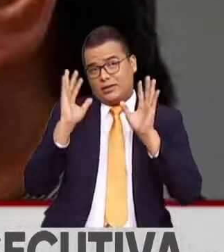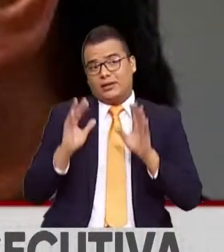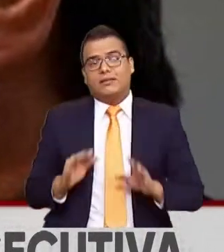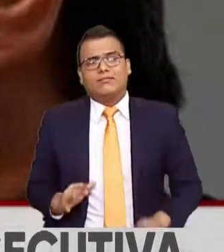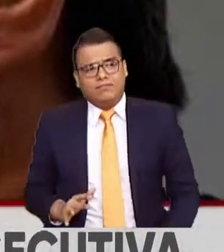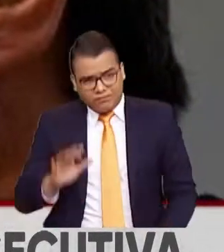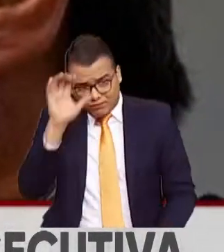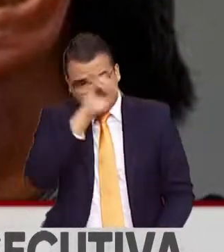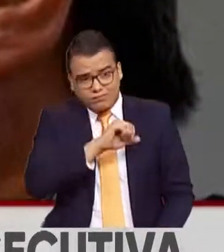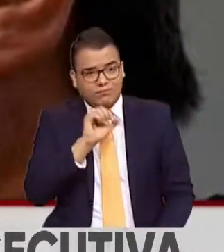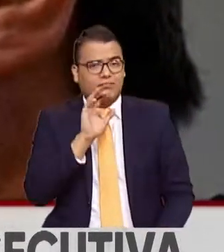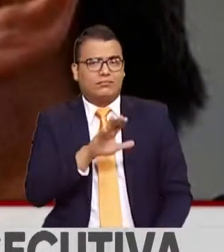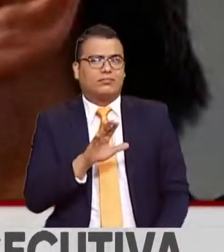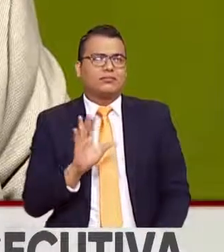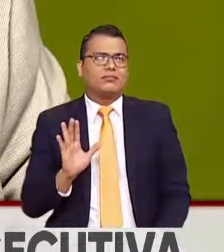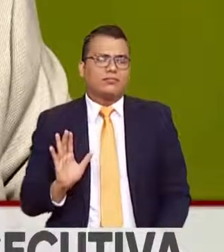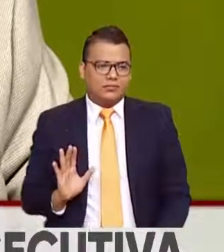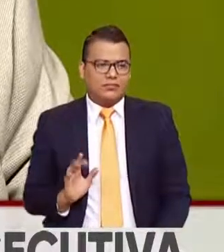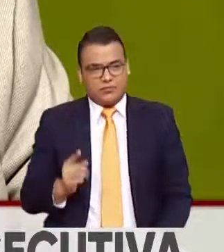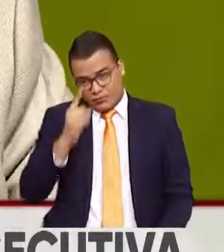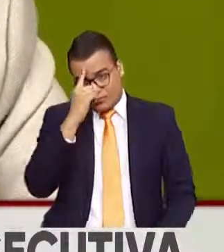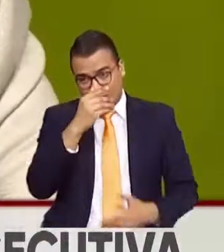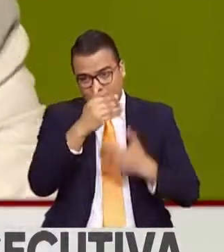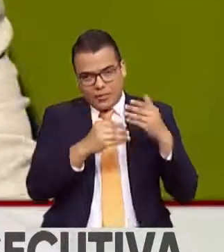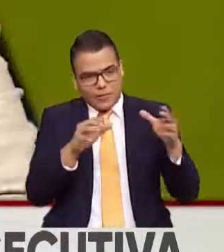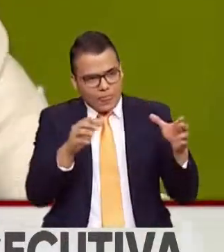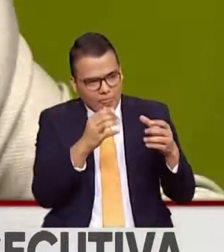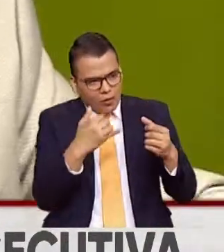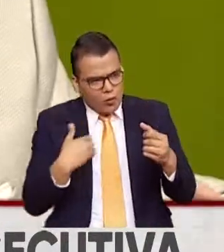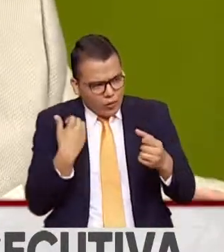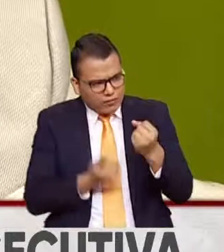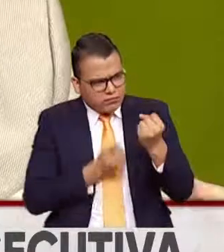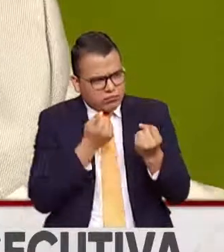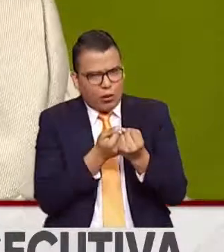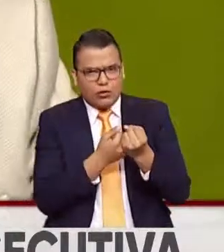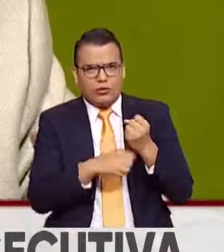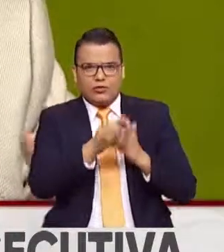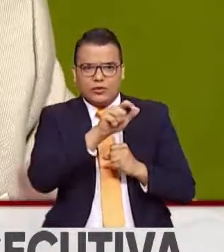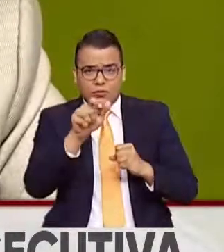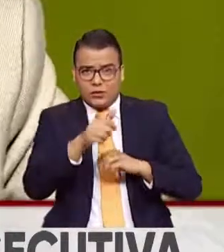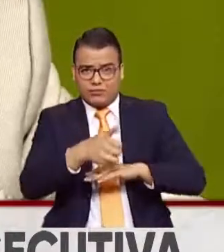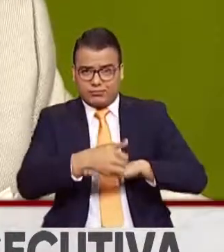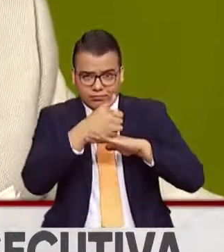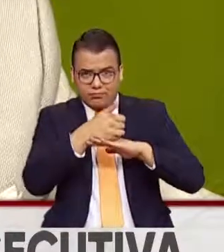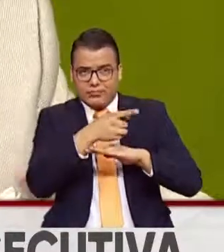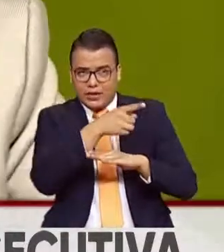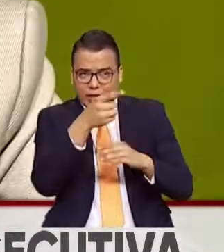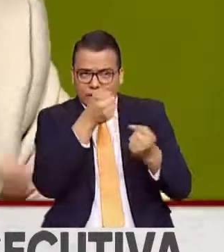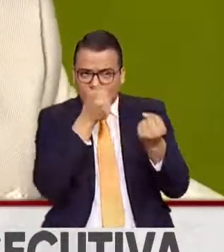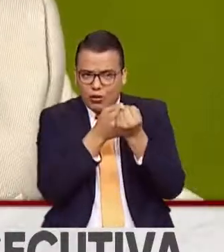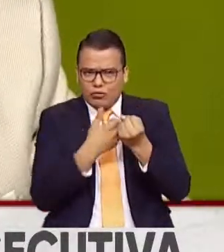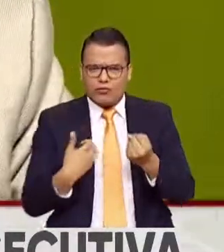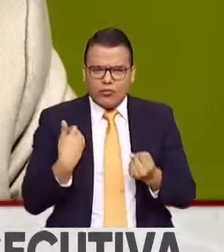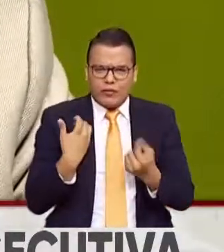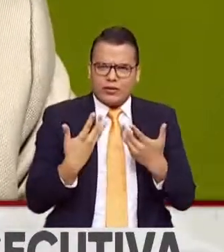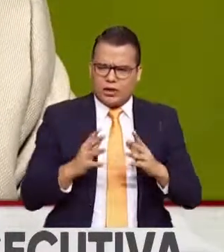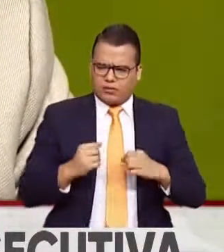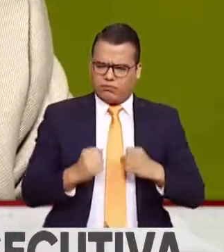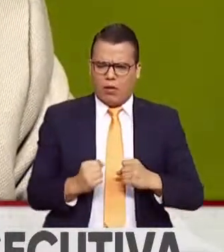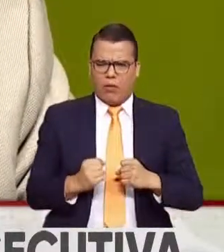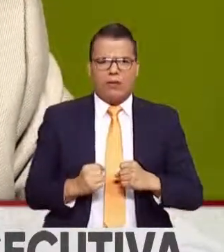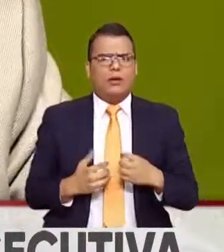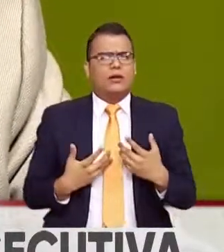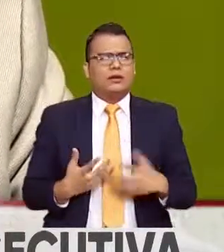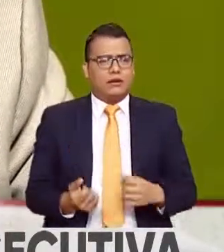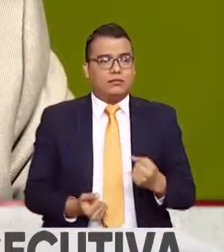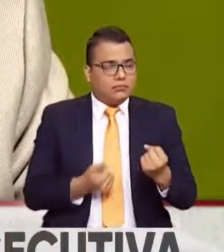sí que es cierto que para hacer una política de cantera para dar confianza a los técnicos que ayudan a estos chicos a mejorar su talento y